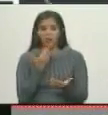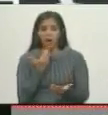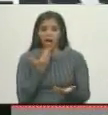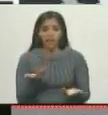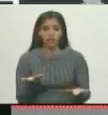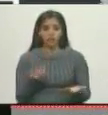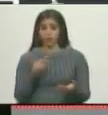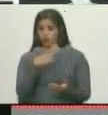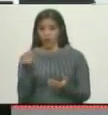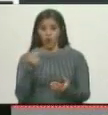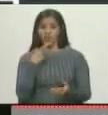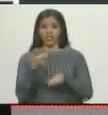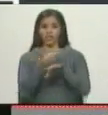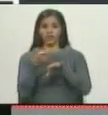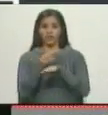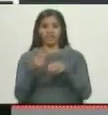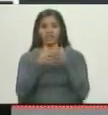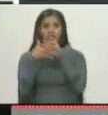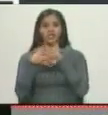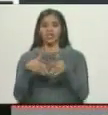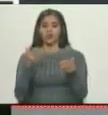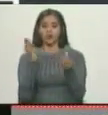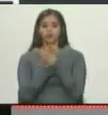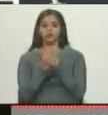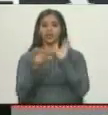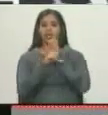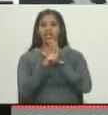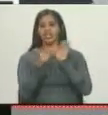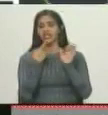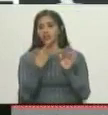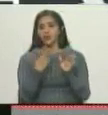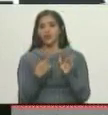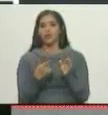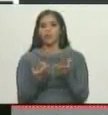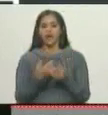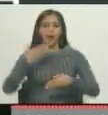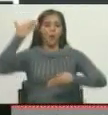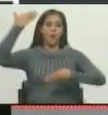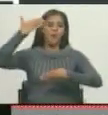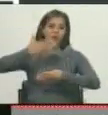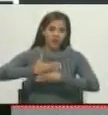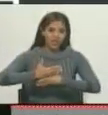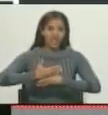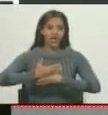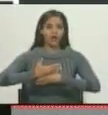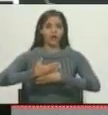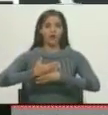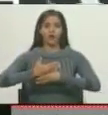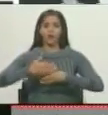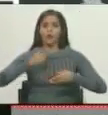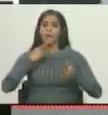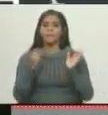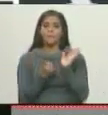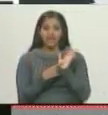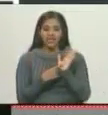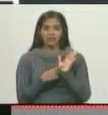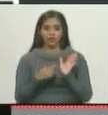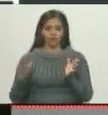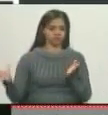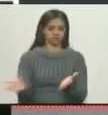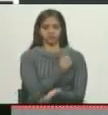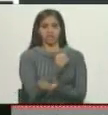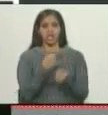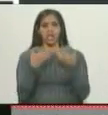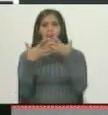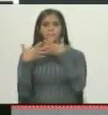de Estados Unidos fue sacar un decreto para decretar un bloqueo y un embargo total contra las